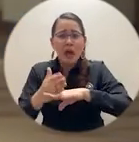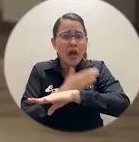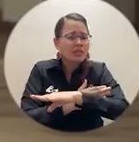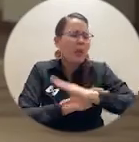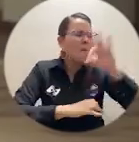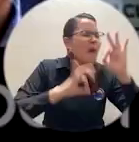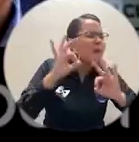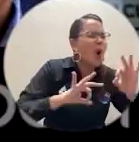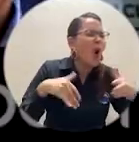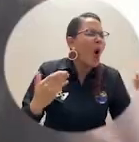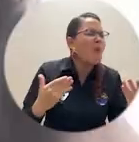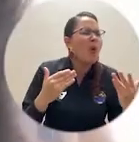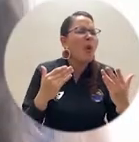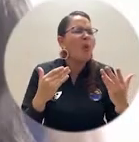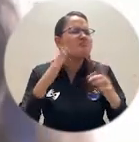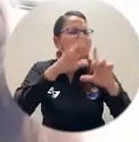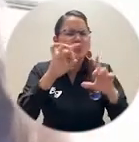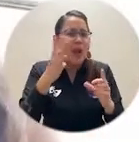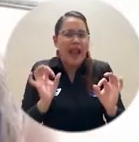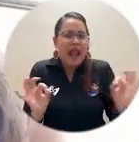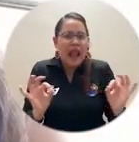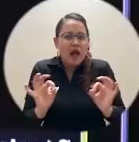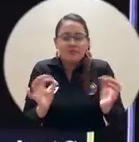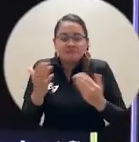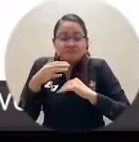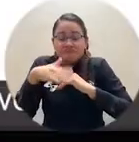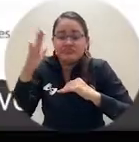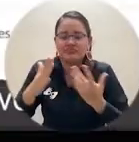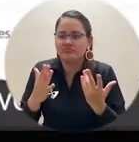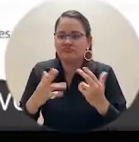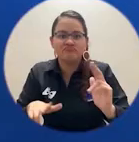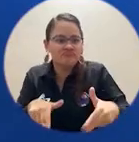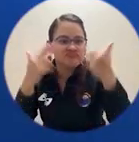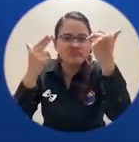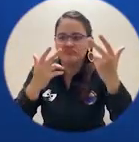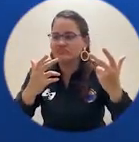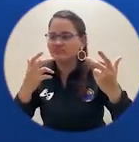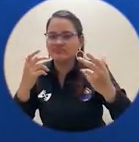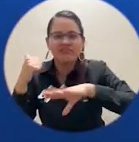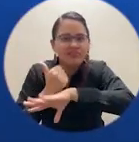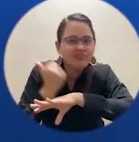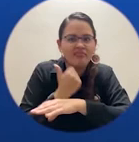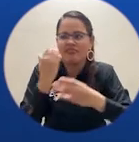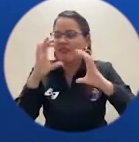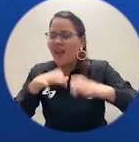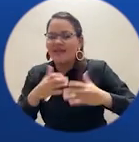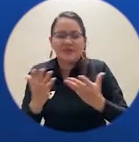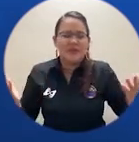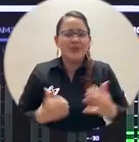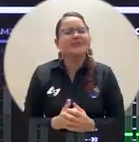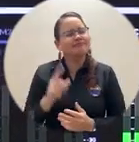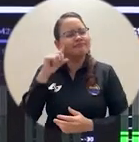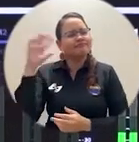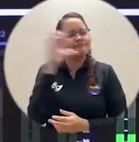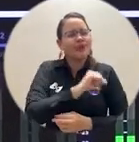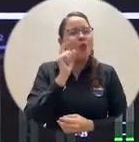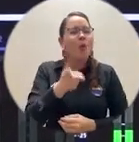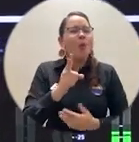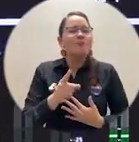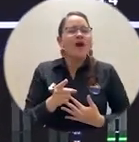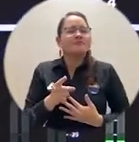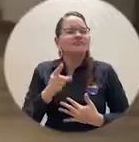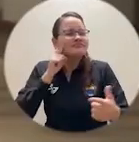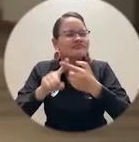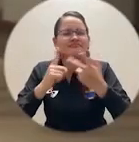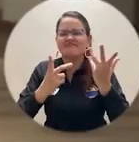de preparación o planeación cambiamos la forma de enseñar. Así que muy contento de la respuesta, del alto nivel de compromiso que